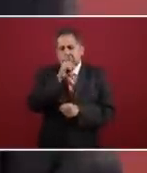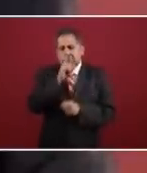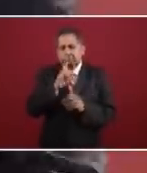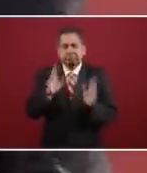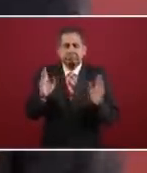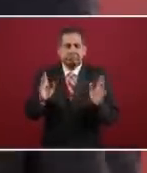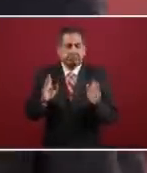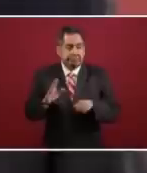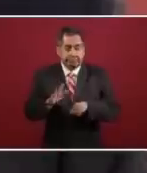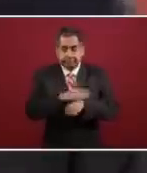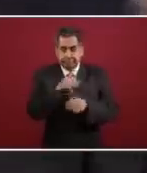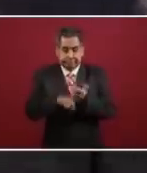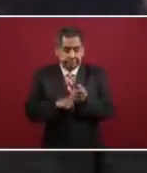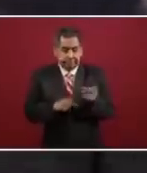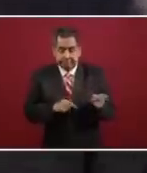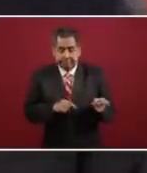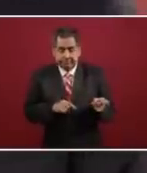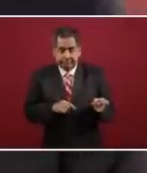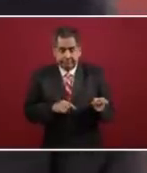porque